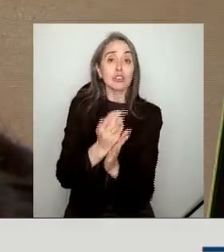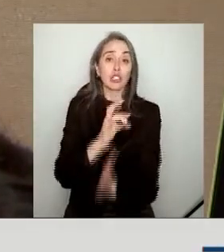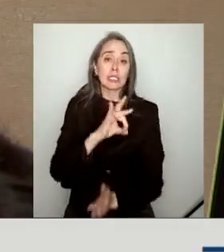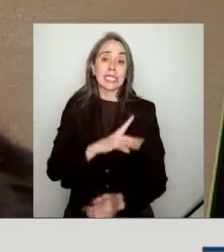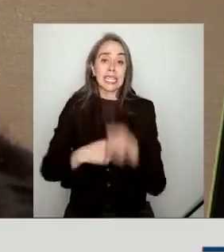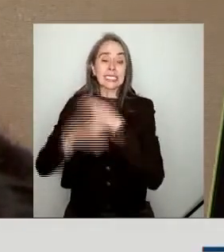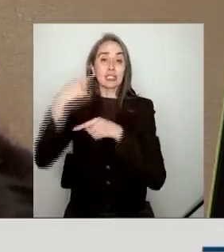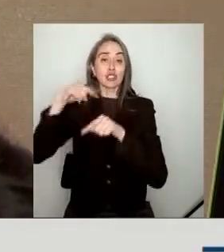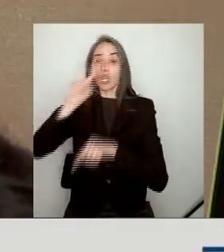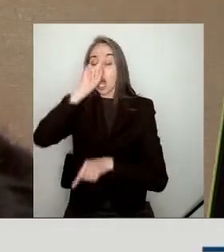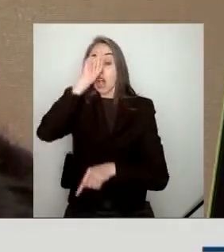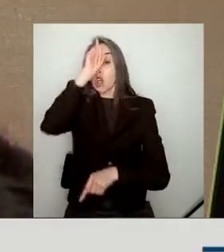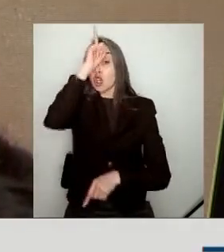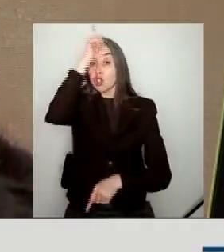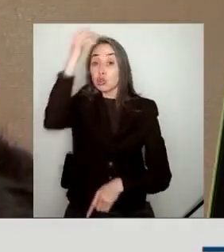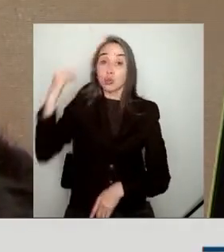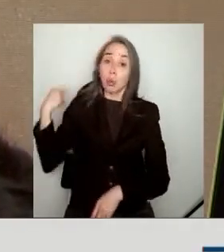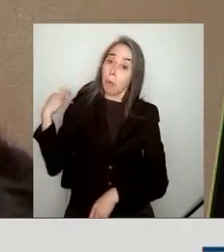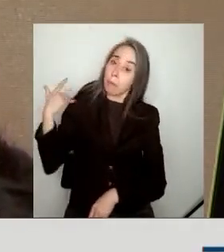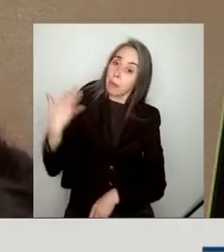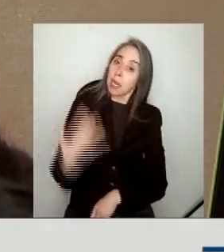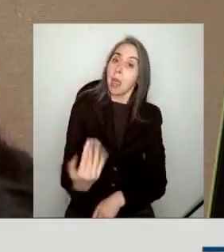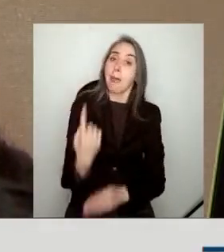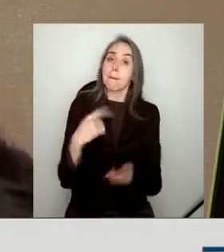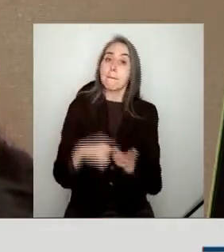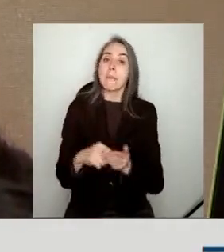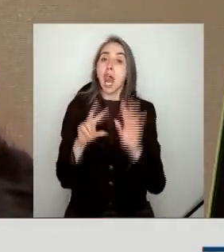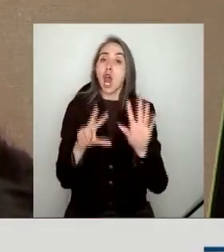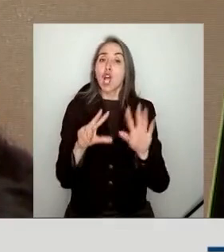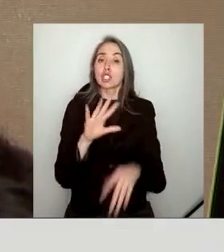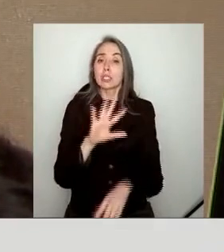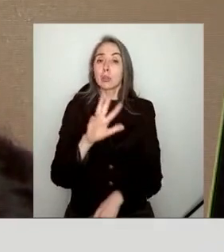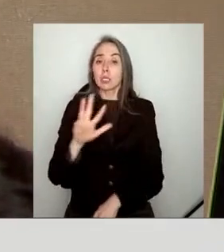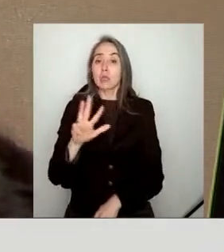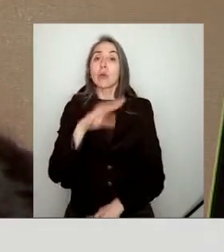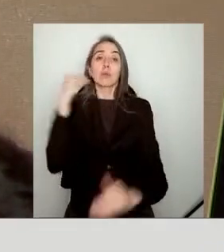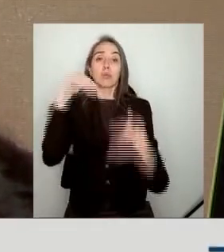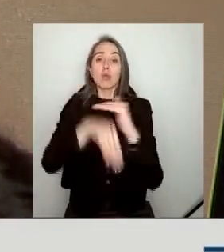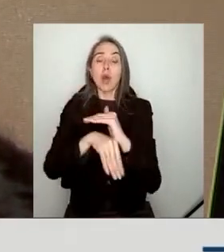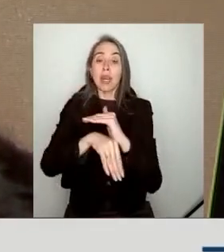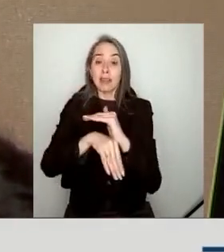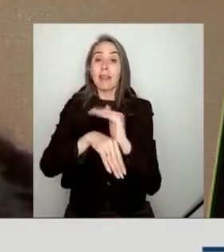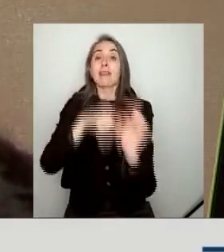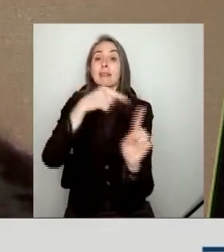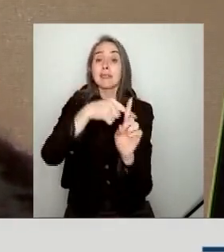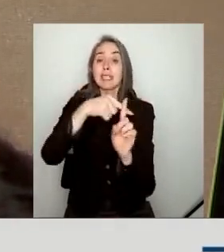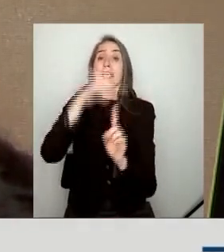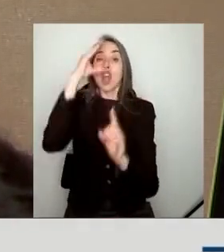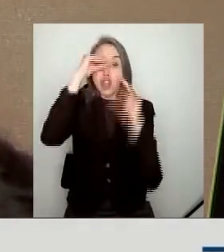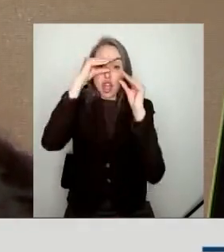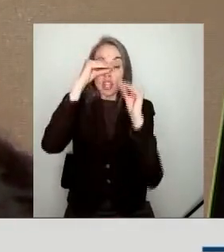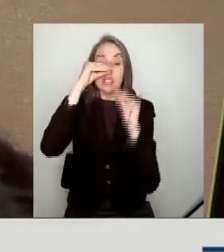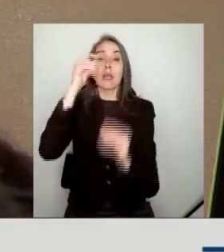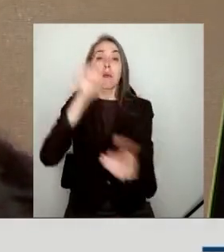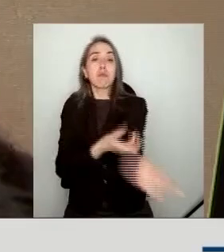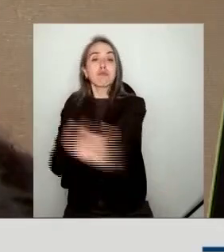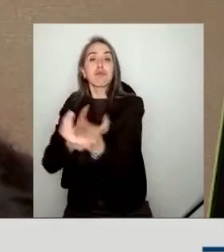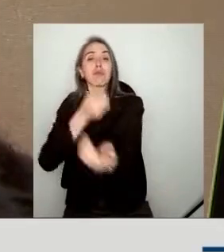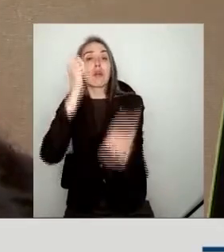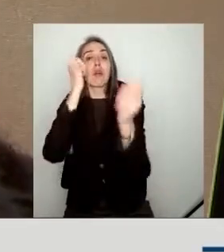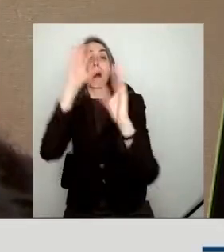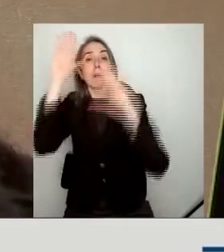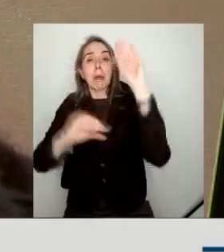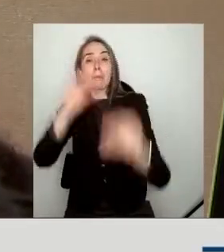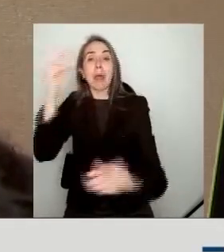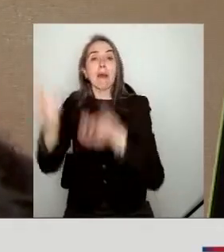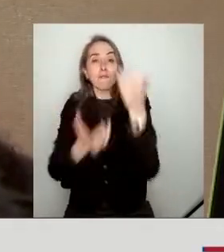en 1859 combatiendo los incendios y hoy tenemos bomberos no solamente combatiendo incendios sino que